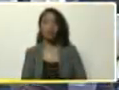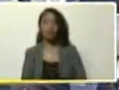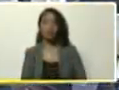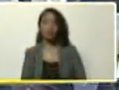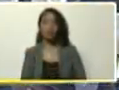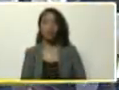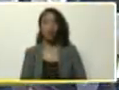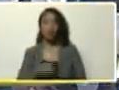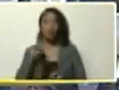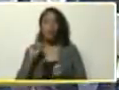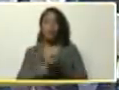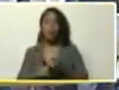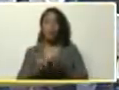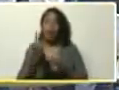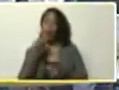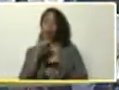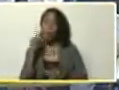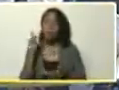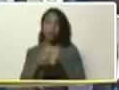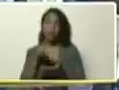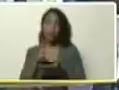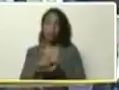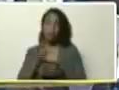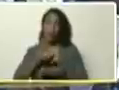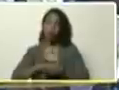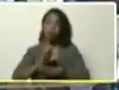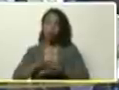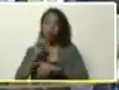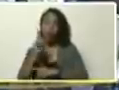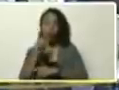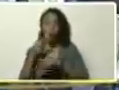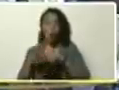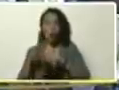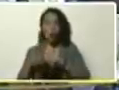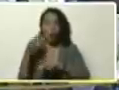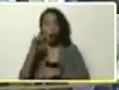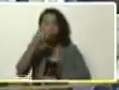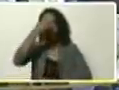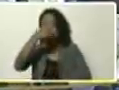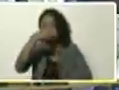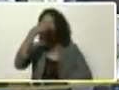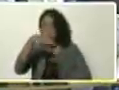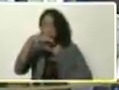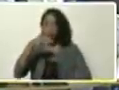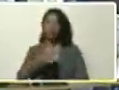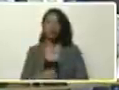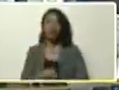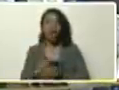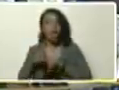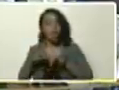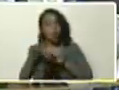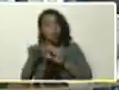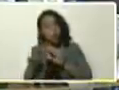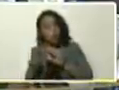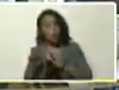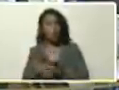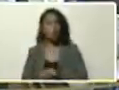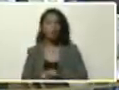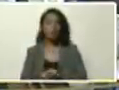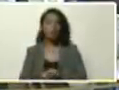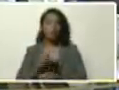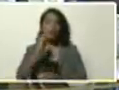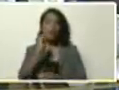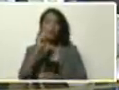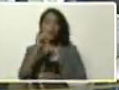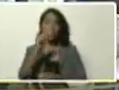Su esposa no está presente porque uno de sus niños tiene una gripe fuerte, el más pequeño, ¿no? Inti.